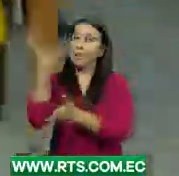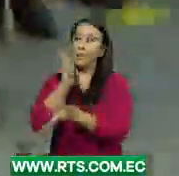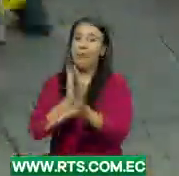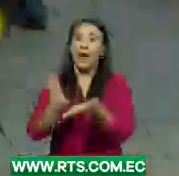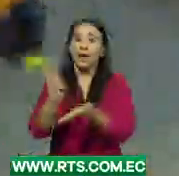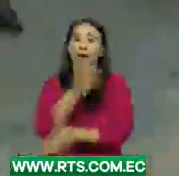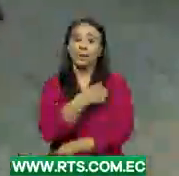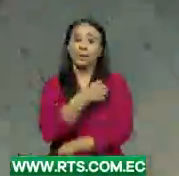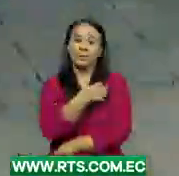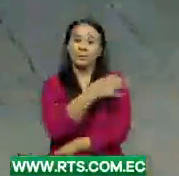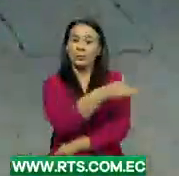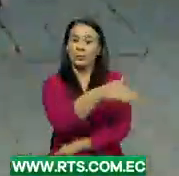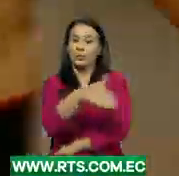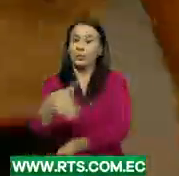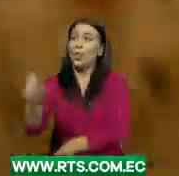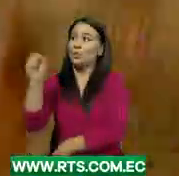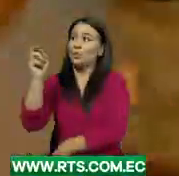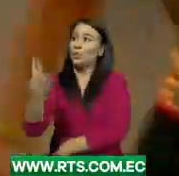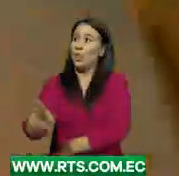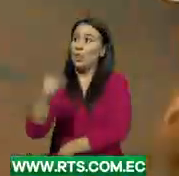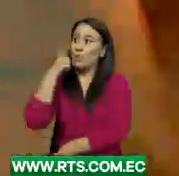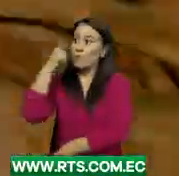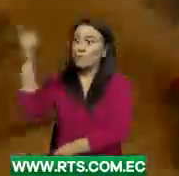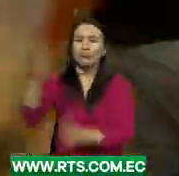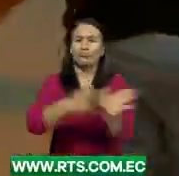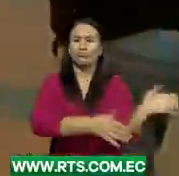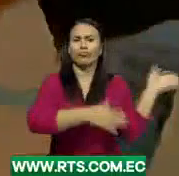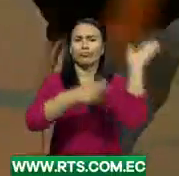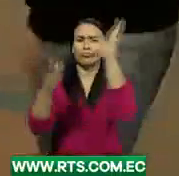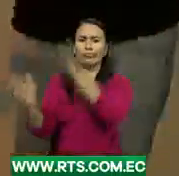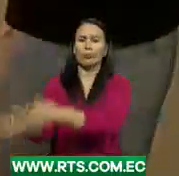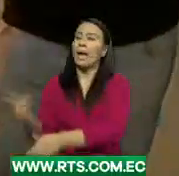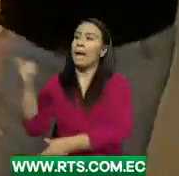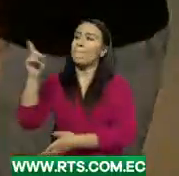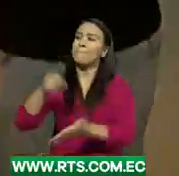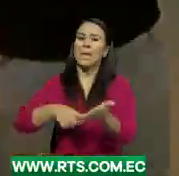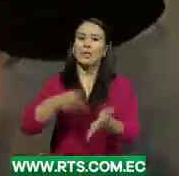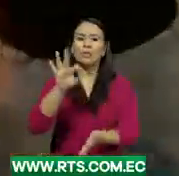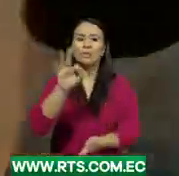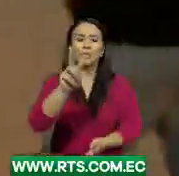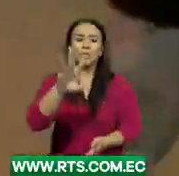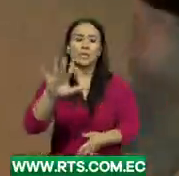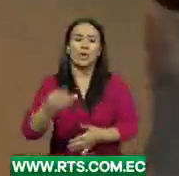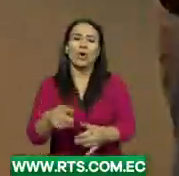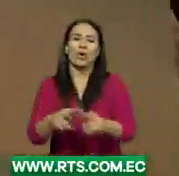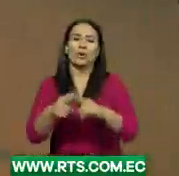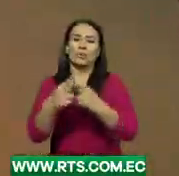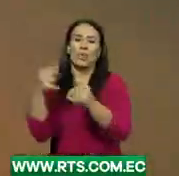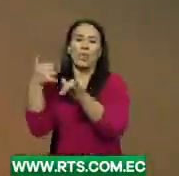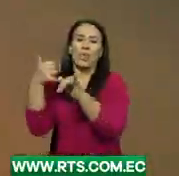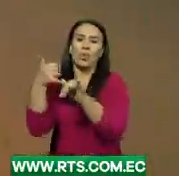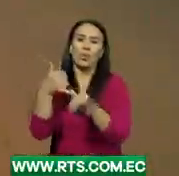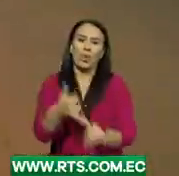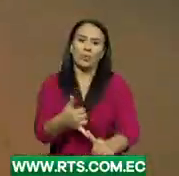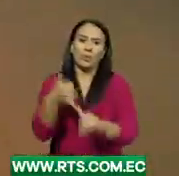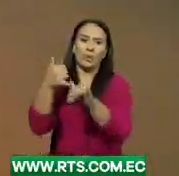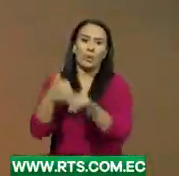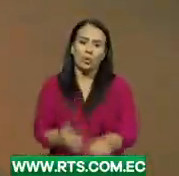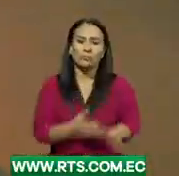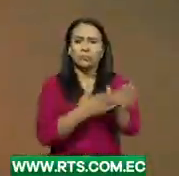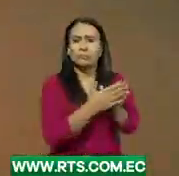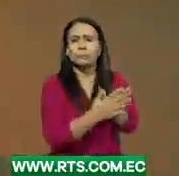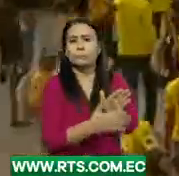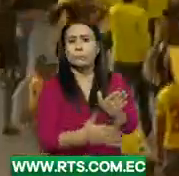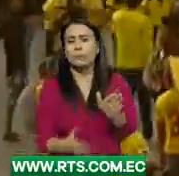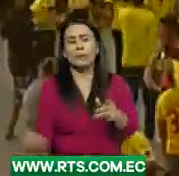en el sur del puerto principal, en 1925 nació el Barcelona Sporting Club, uno de los clubes emblemáticos de